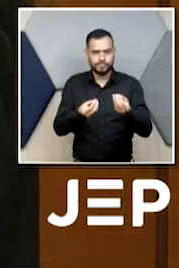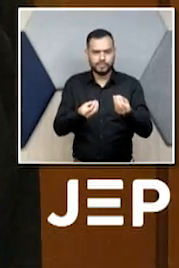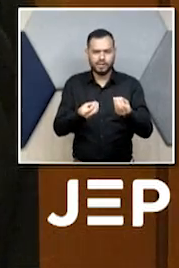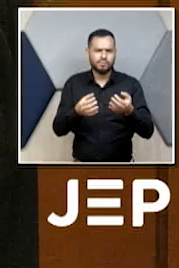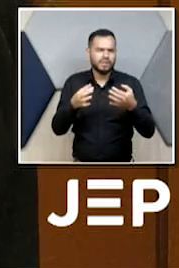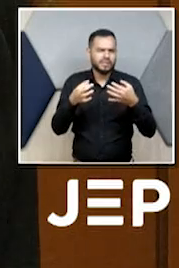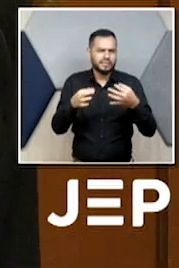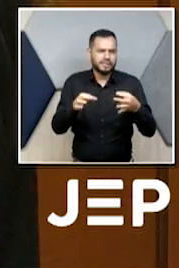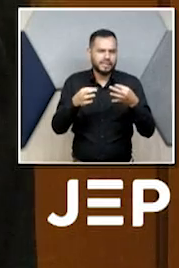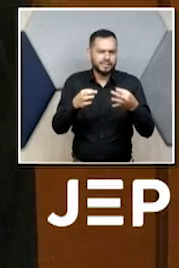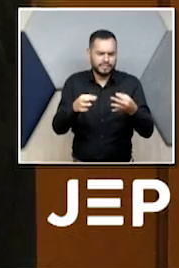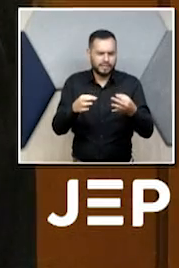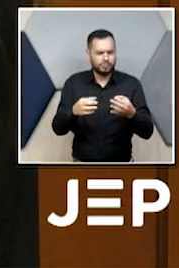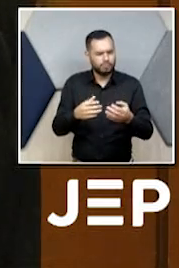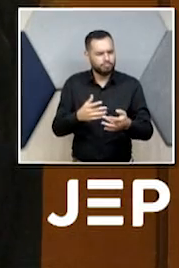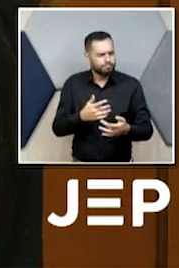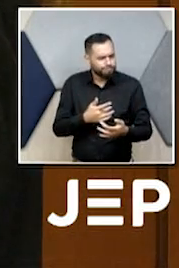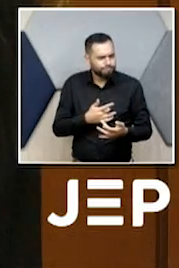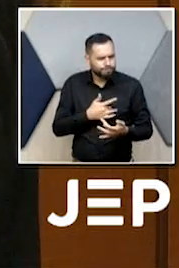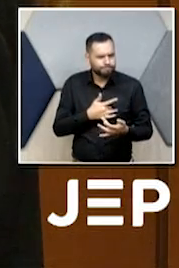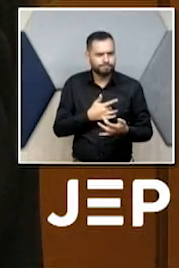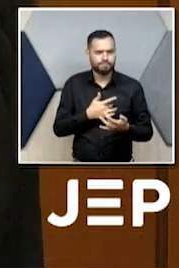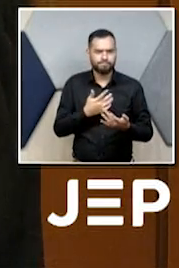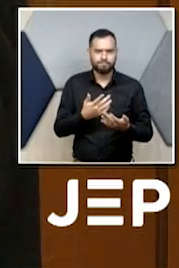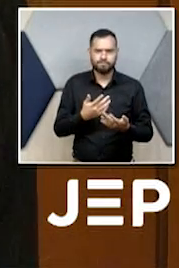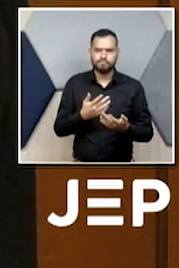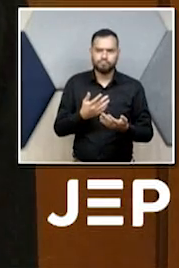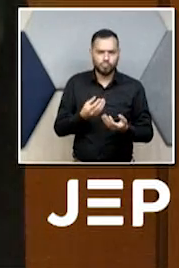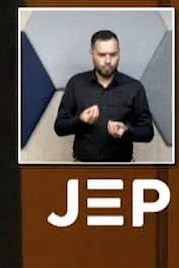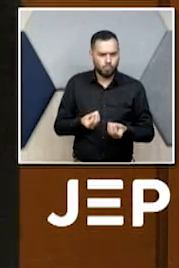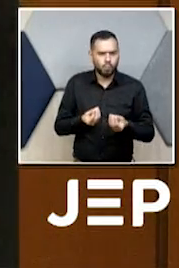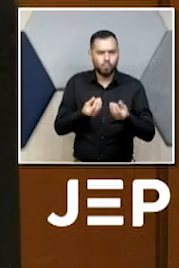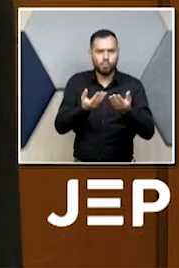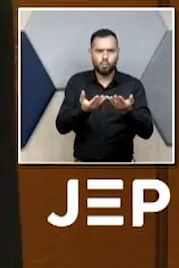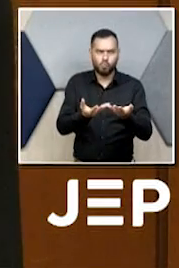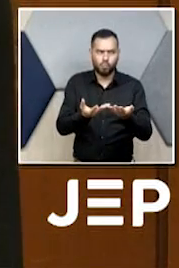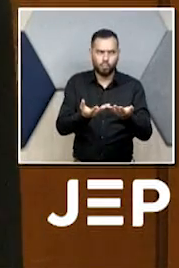sentido, una sentida muestra de